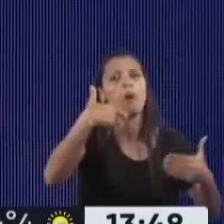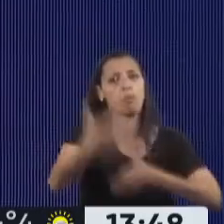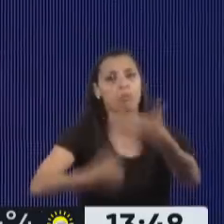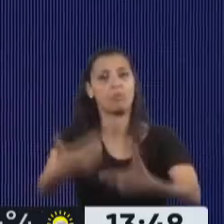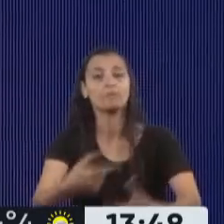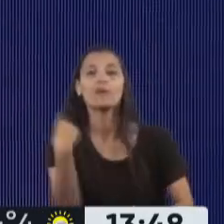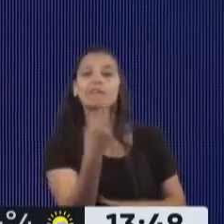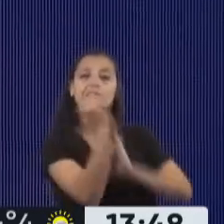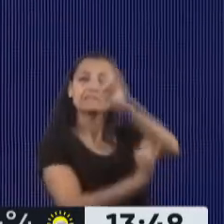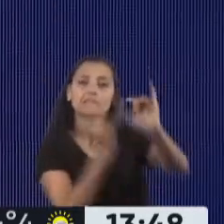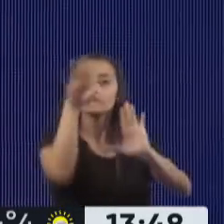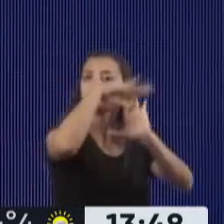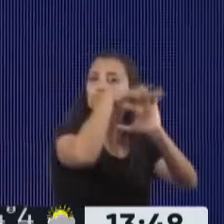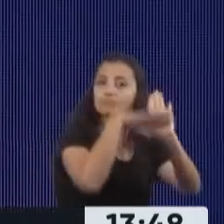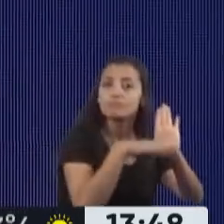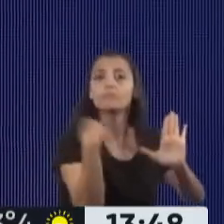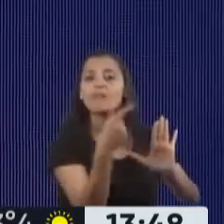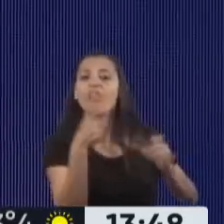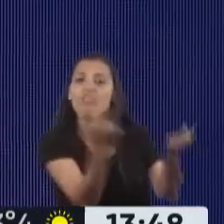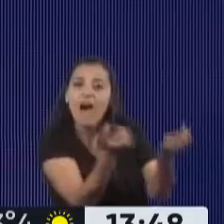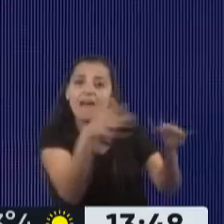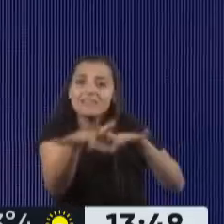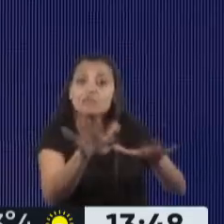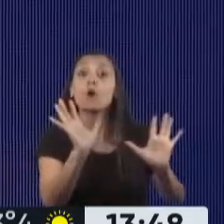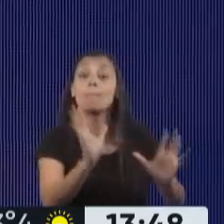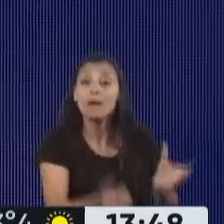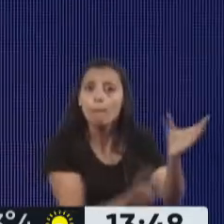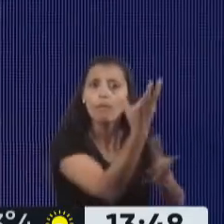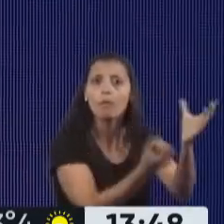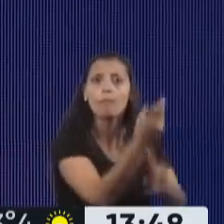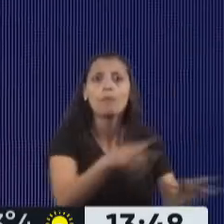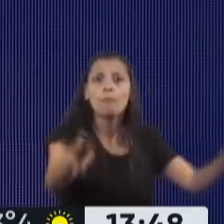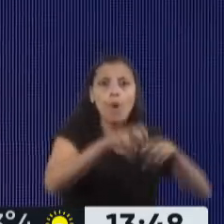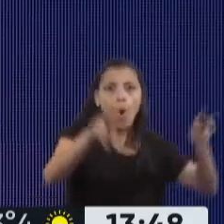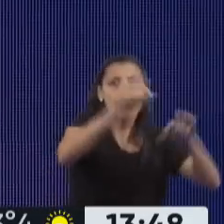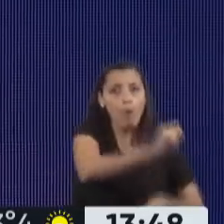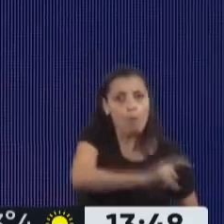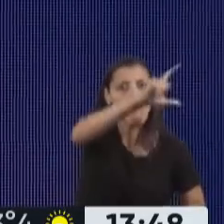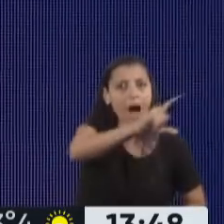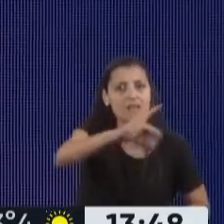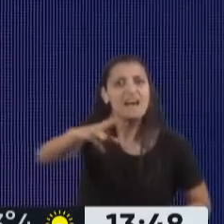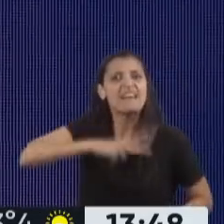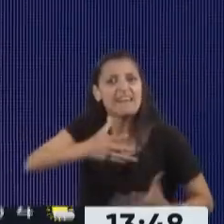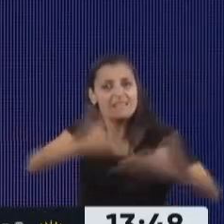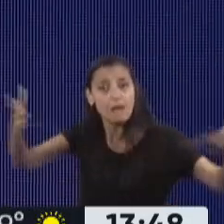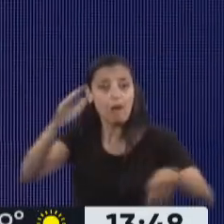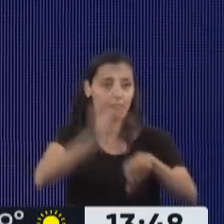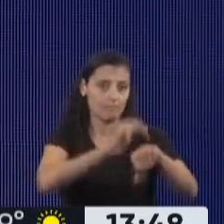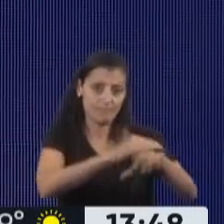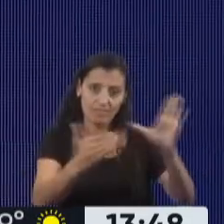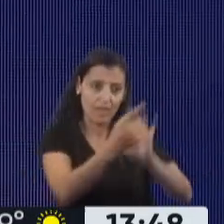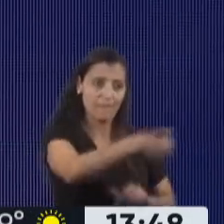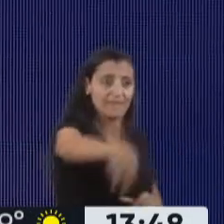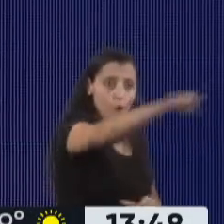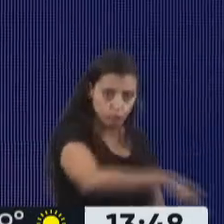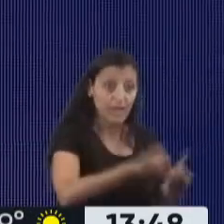dando las reglas de juego, le estamos dando el marco, pero la creación de riqueza va a depender de ustedes. Es decir, ustedes son los que